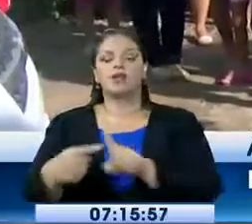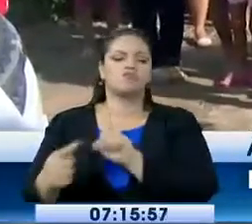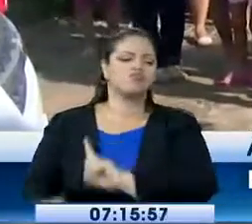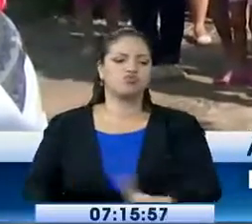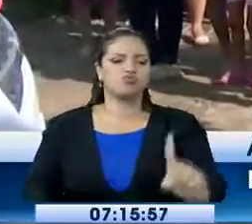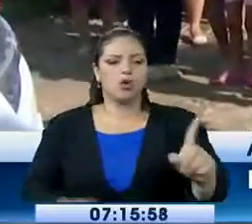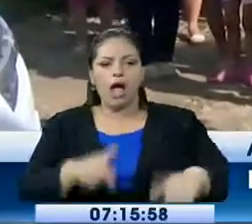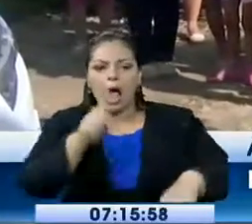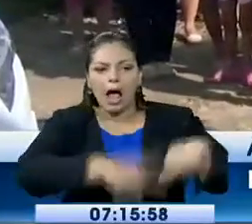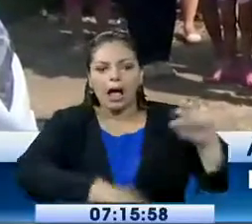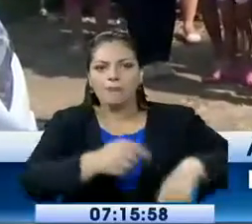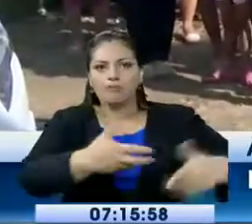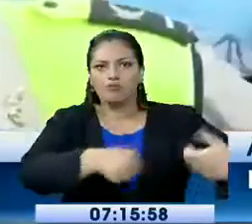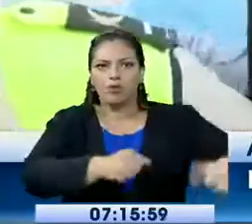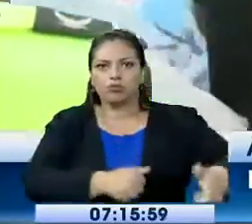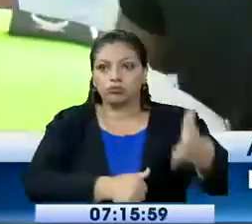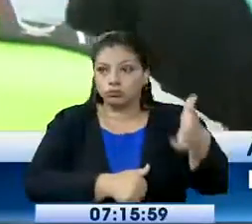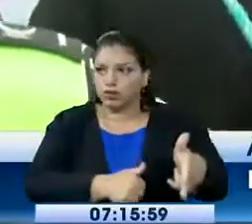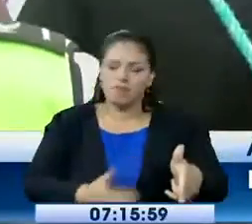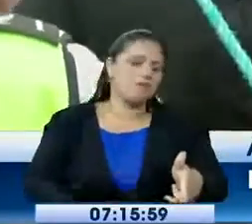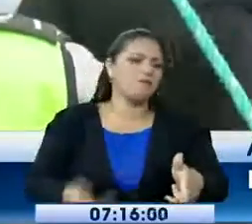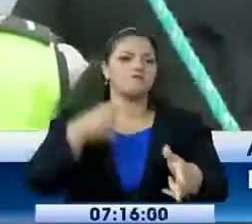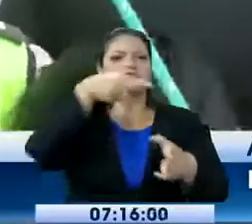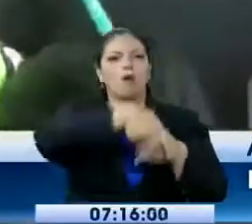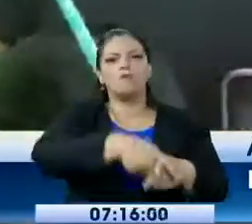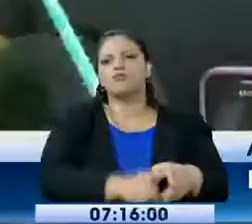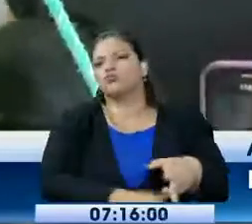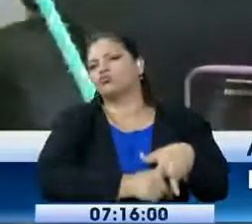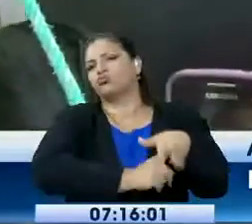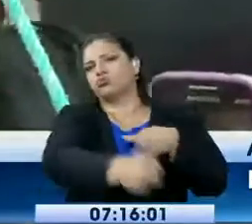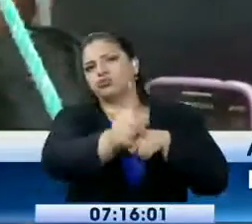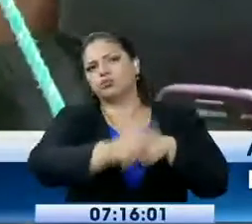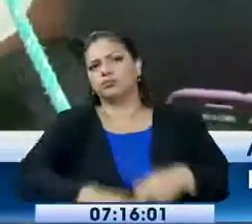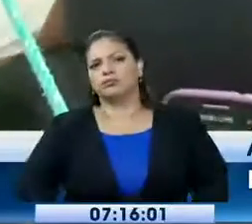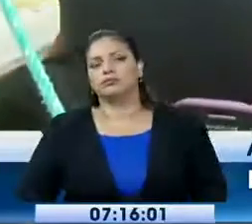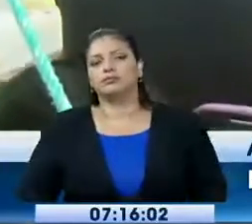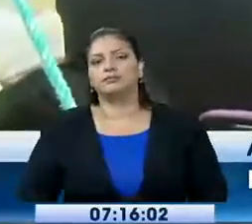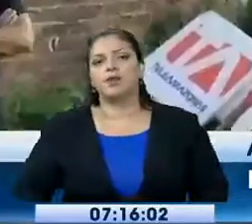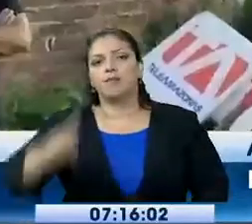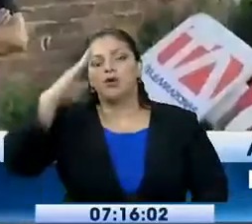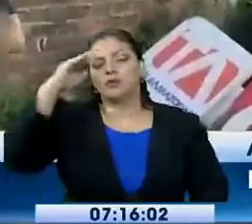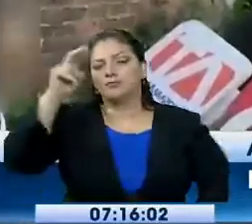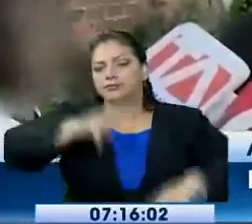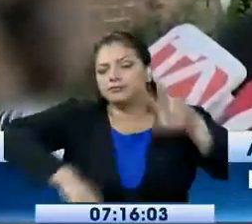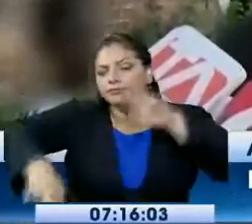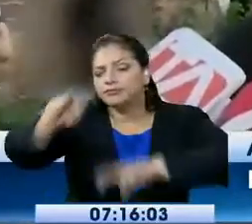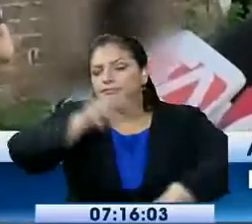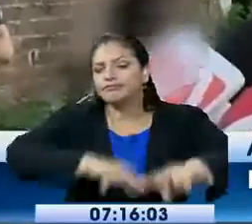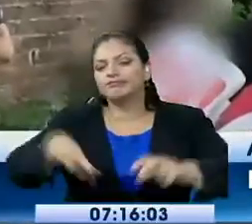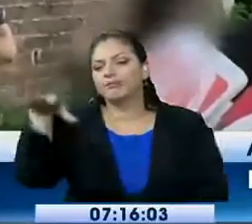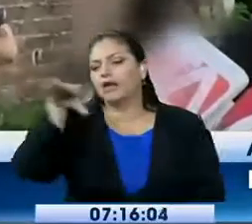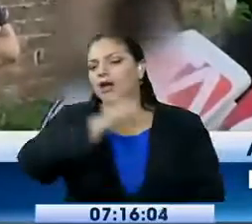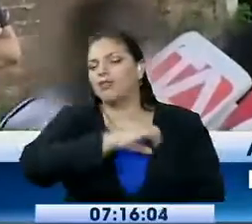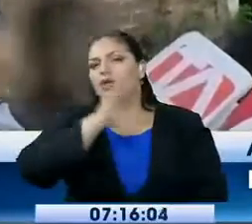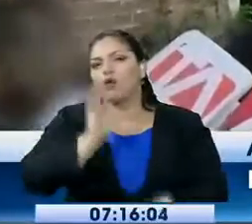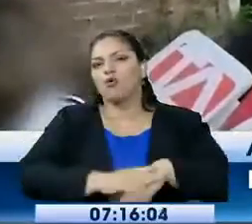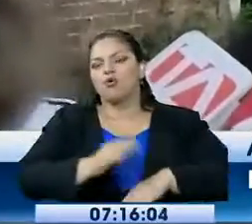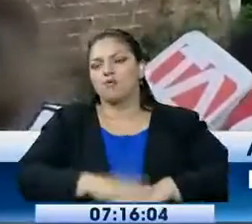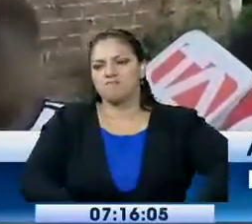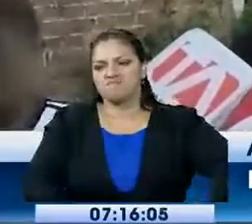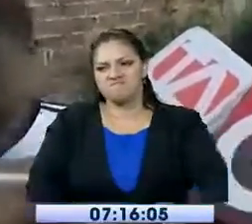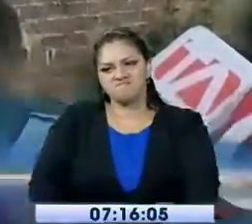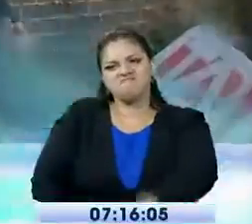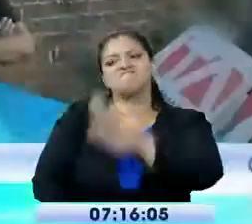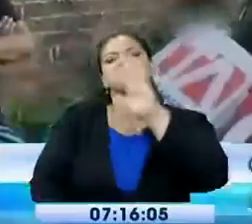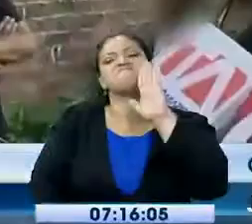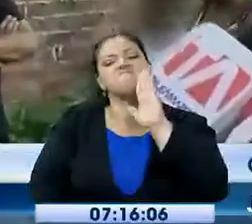primeras indagaciones policiales, el móvil del crimen sería por ajuste de cuentas. Por un atentado que anteriormente se